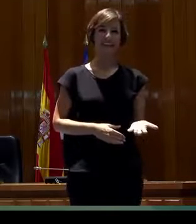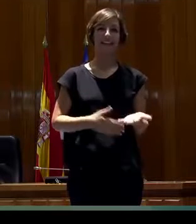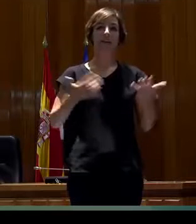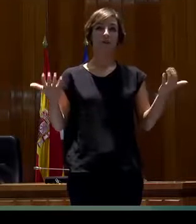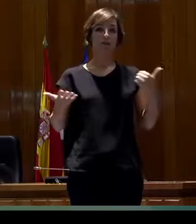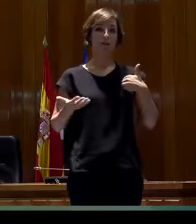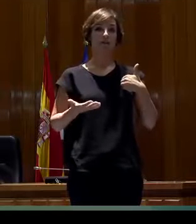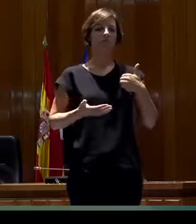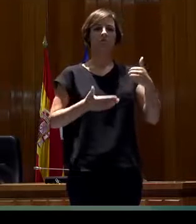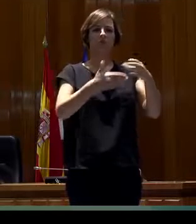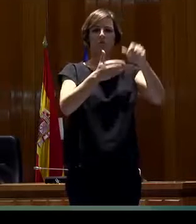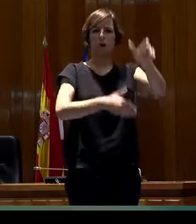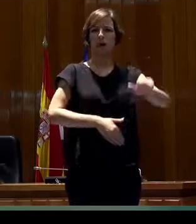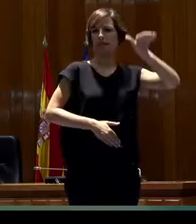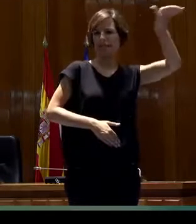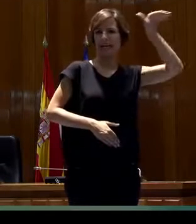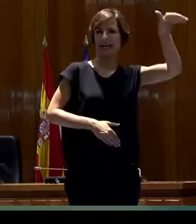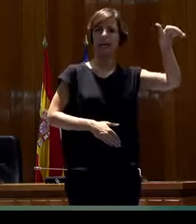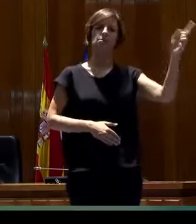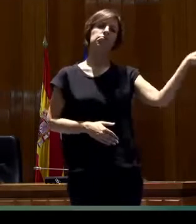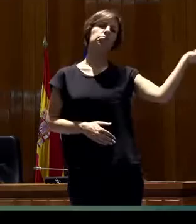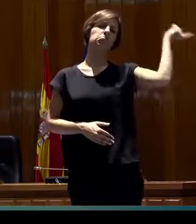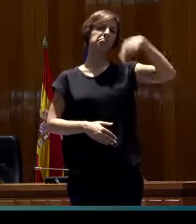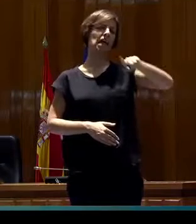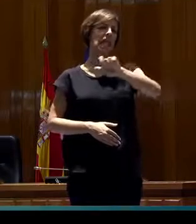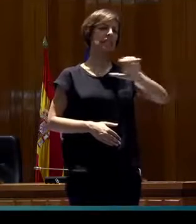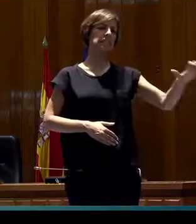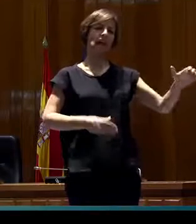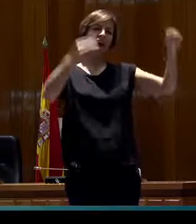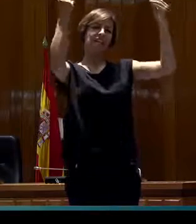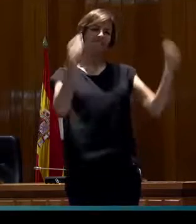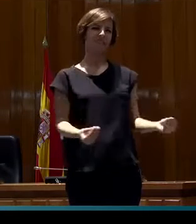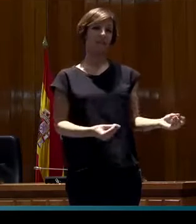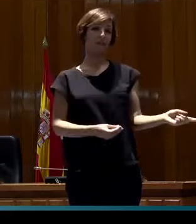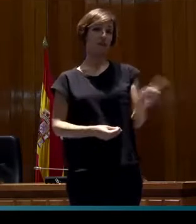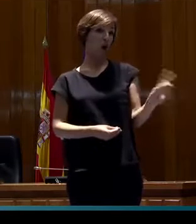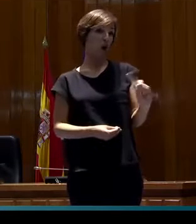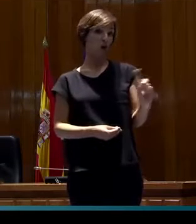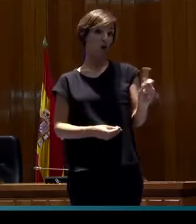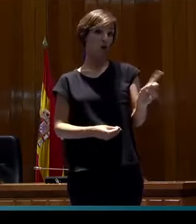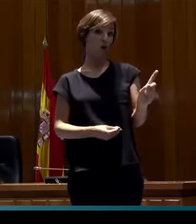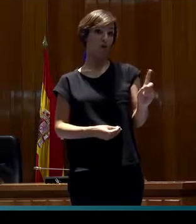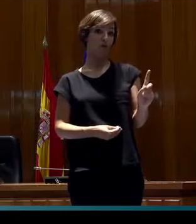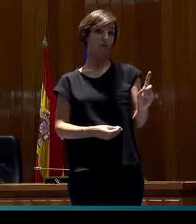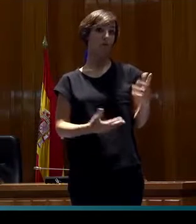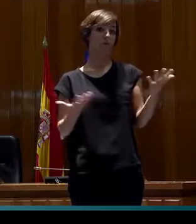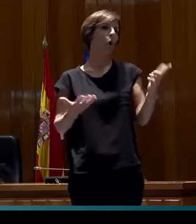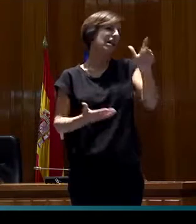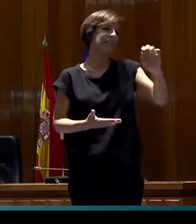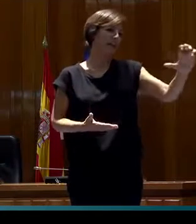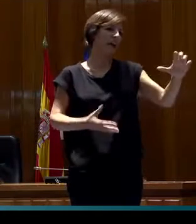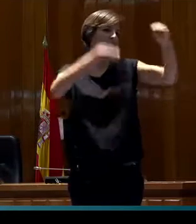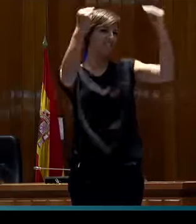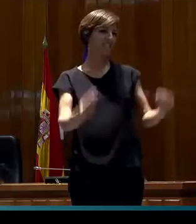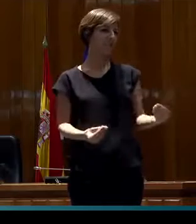ese usuario extranjero no tiene un dominio de la lengua de signos local, en este caso de la lengua de signos española o catalana,